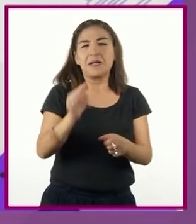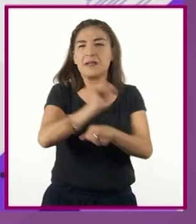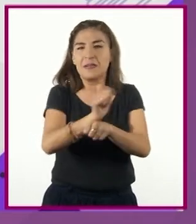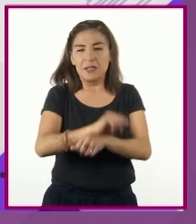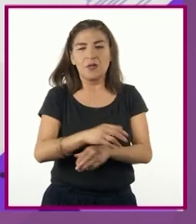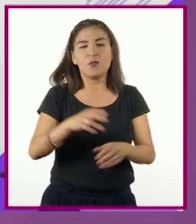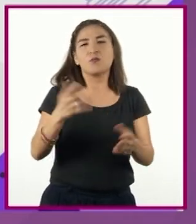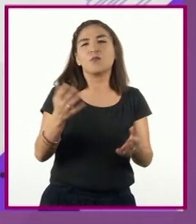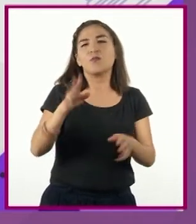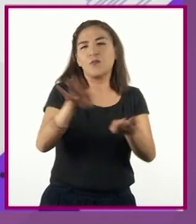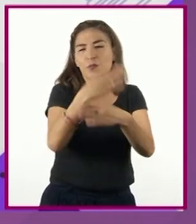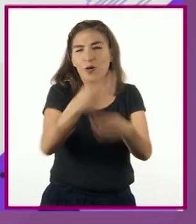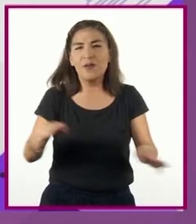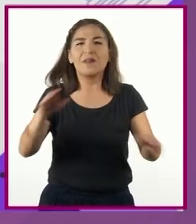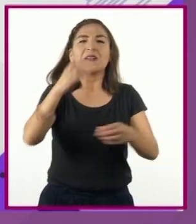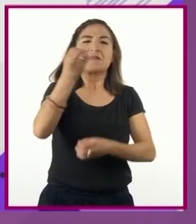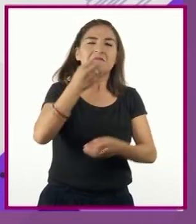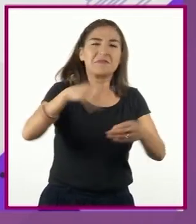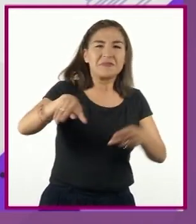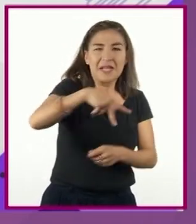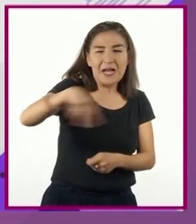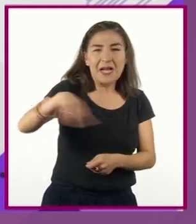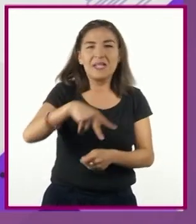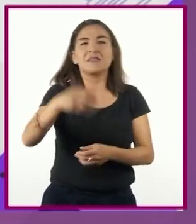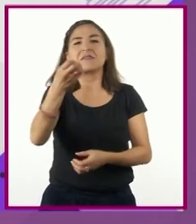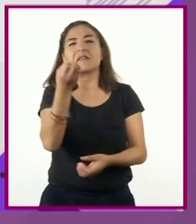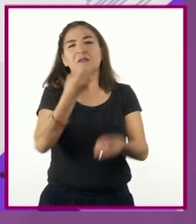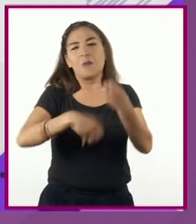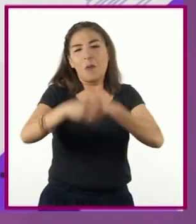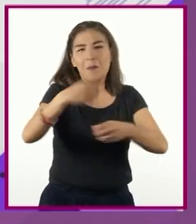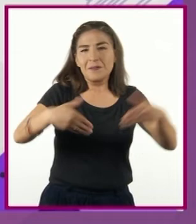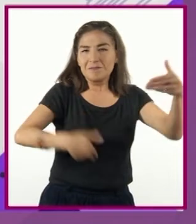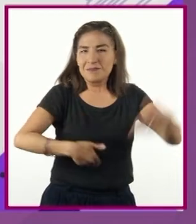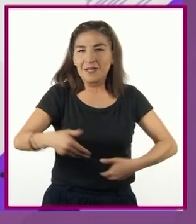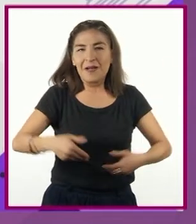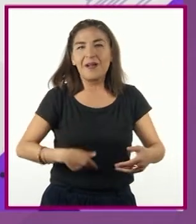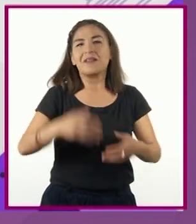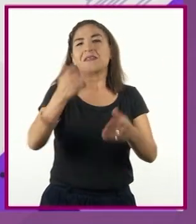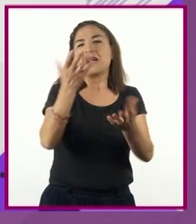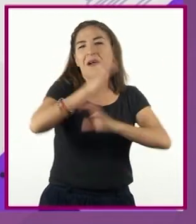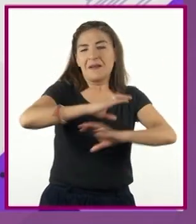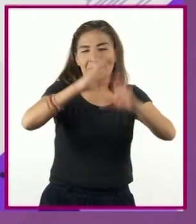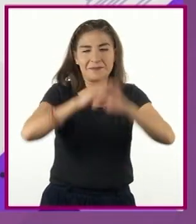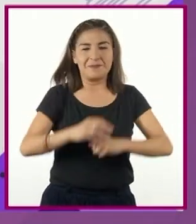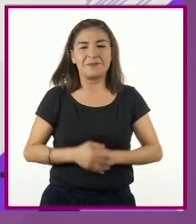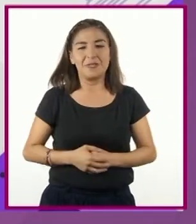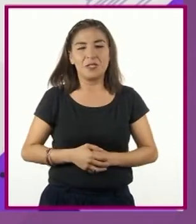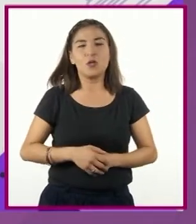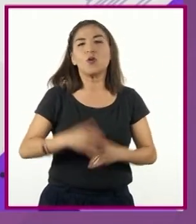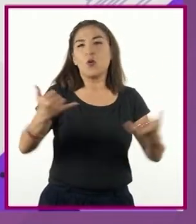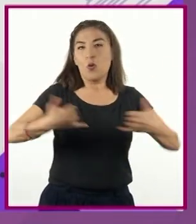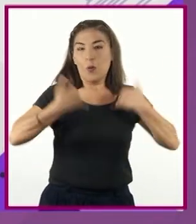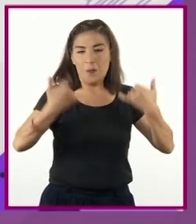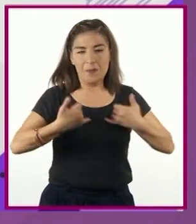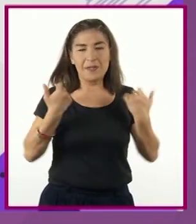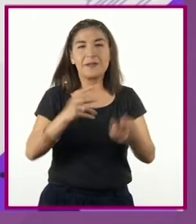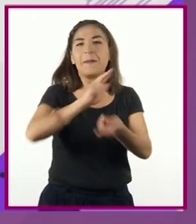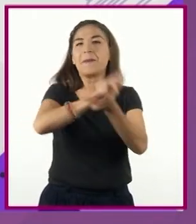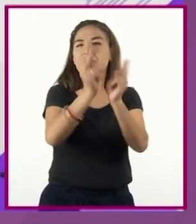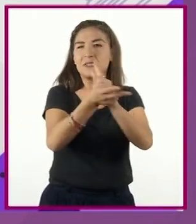musicales, folclóricos, teatrales, de danza, de oratoria, juveniles, vecinales, de asistencia